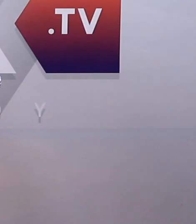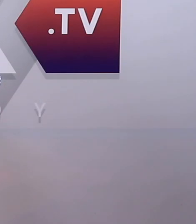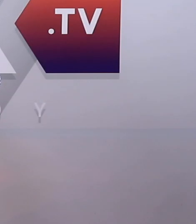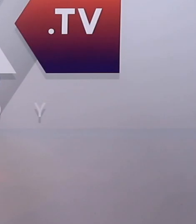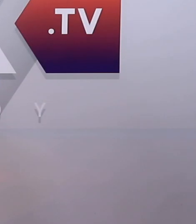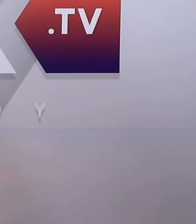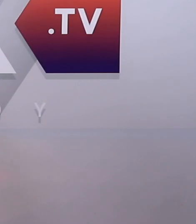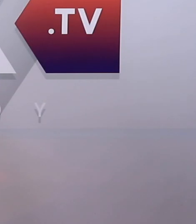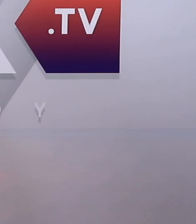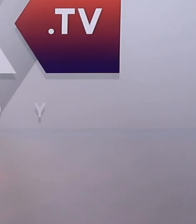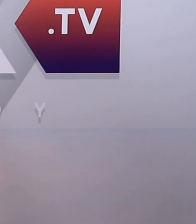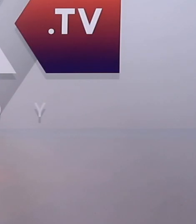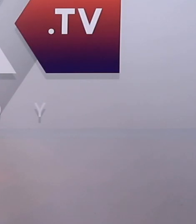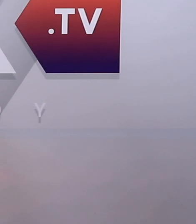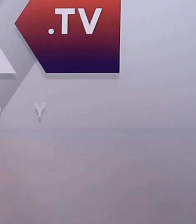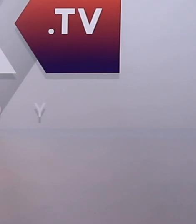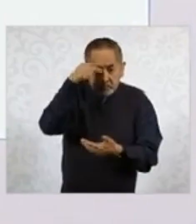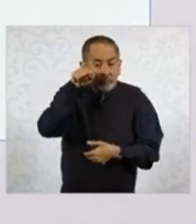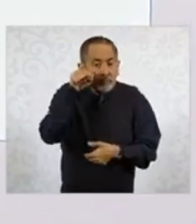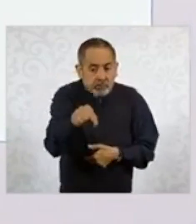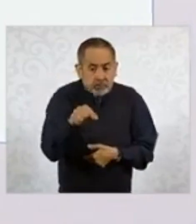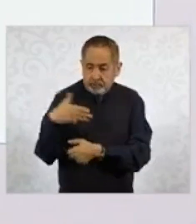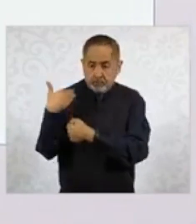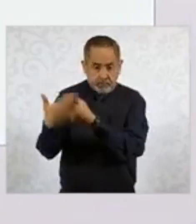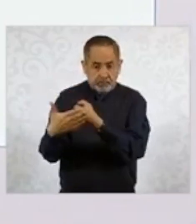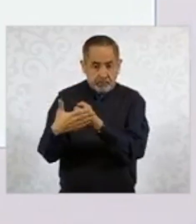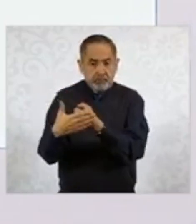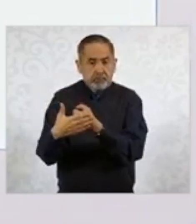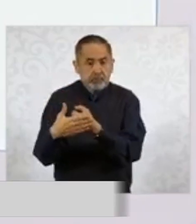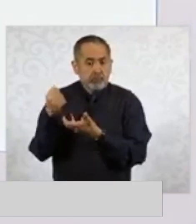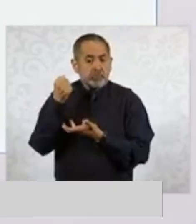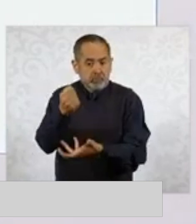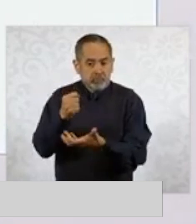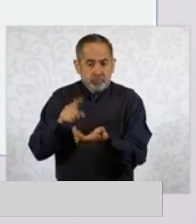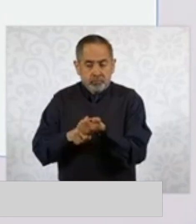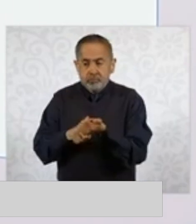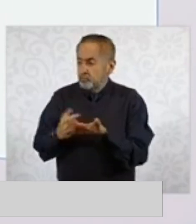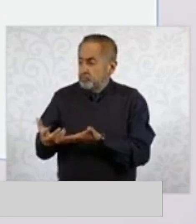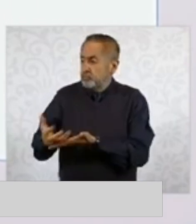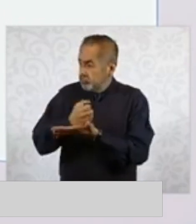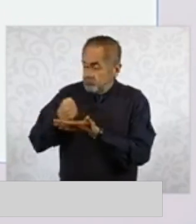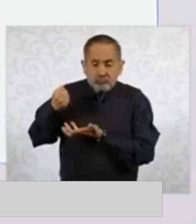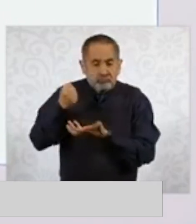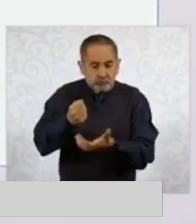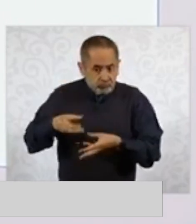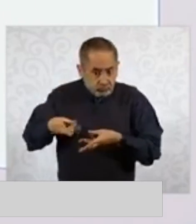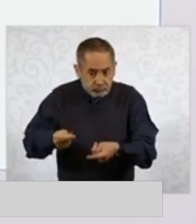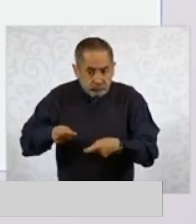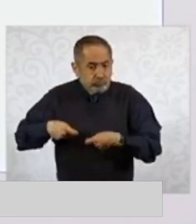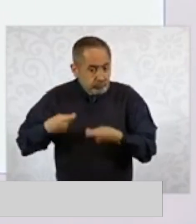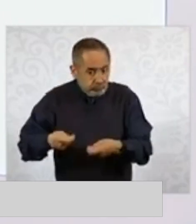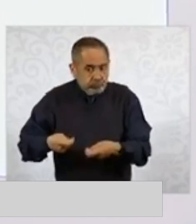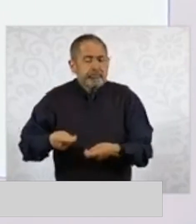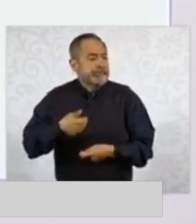Y miren, en contexto nacional, la presidenta de México, Claudia Sheinbaum Pardo, dedicó su primera conferencia mañanera desde Palacio Nacional